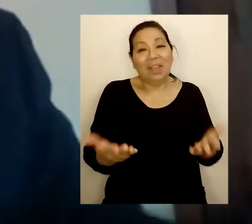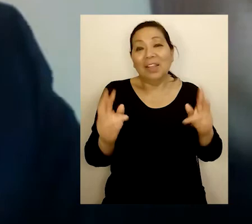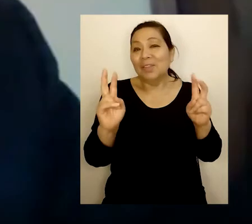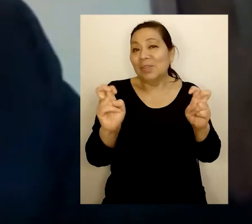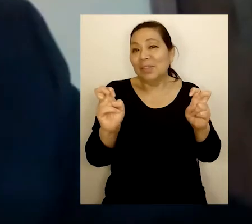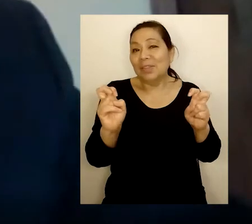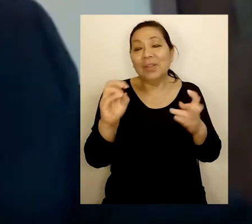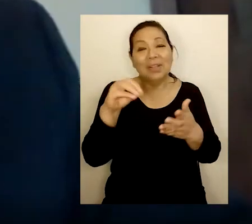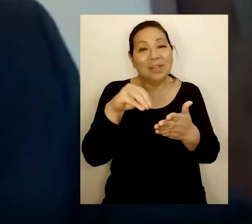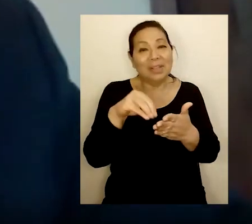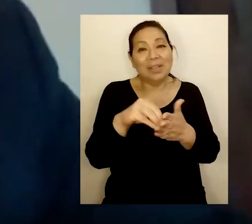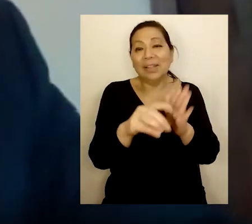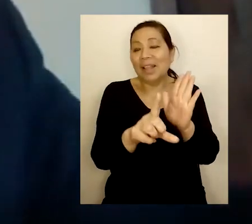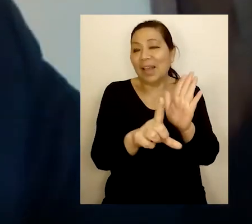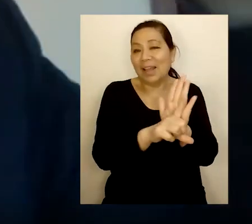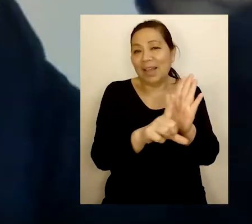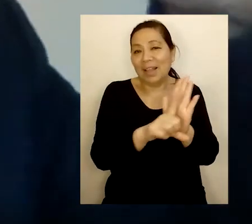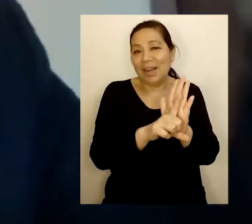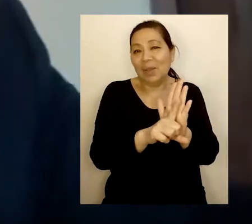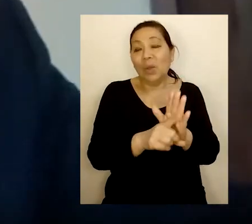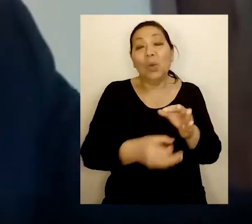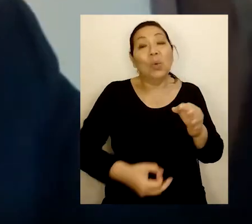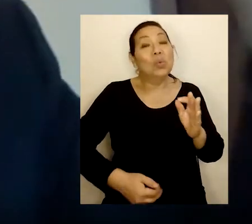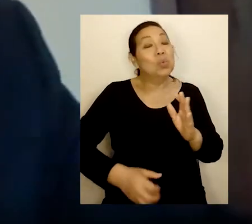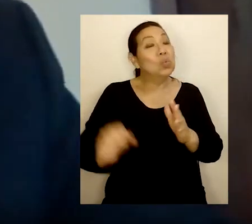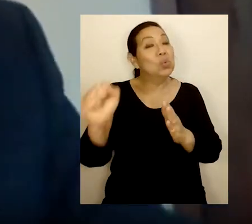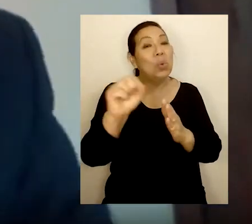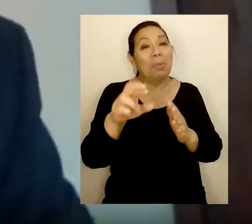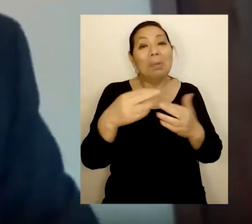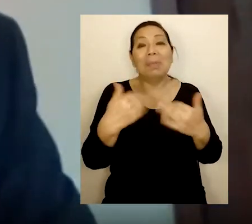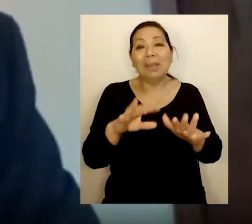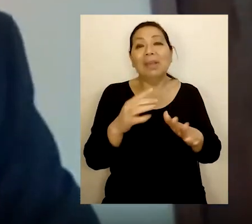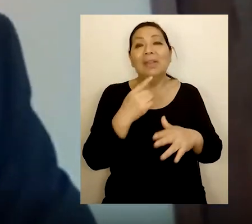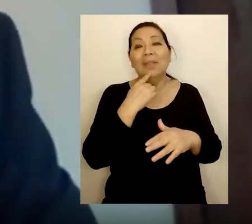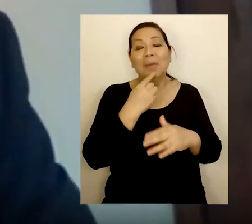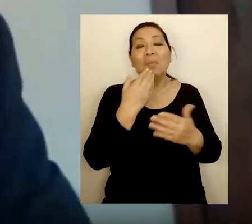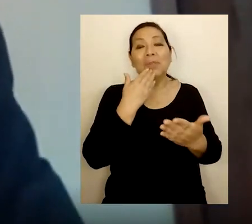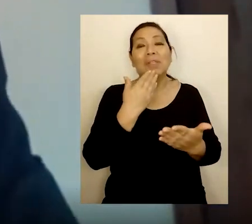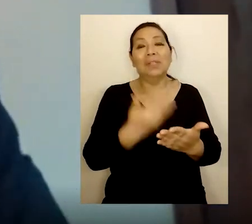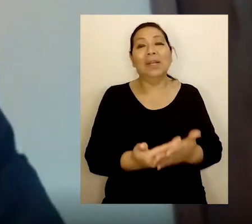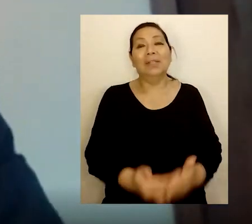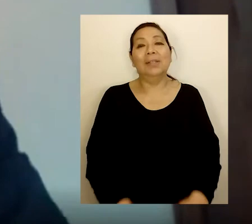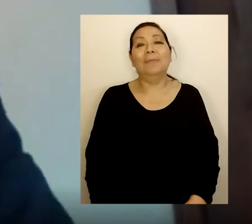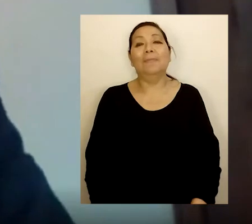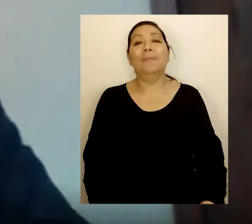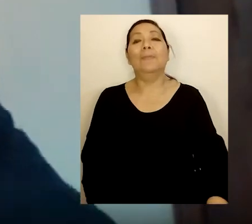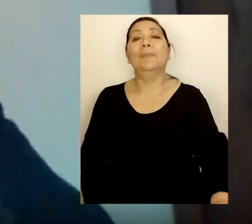un tema de aplicación de ley y la Corte Suprema ya decidió. Muchas gracias.